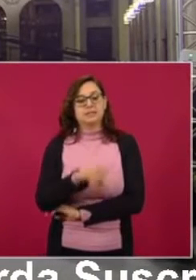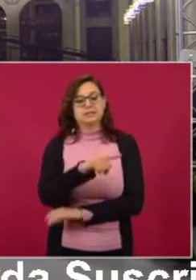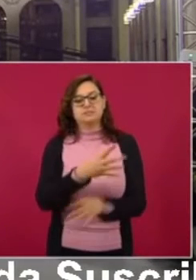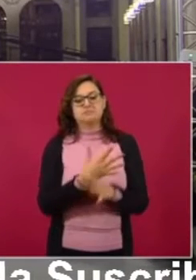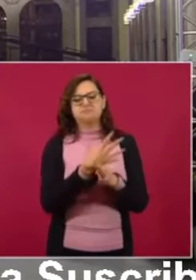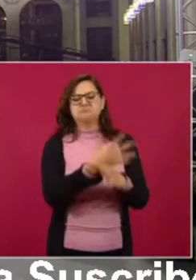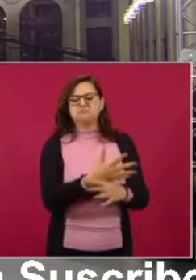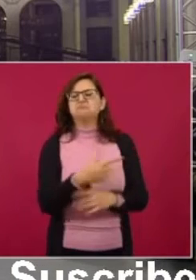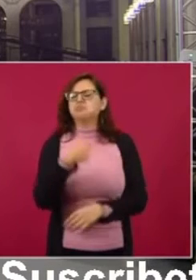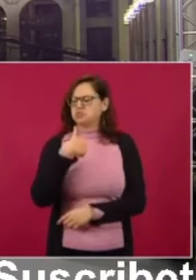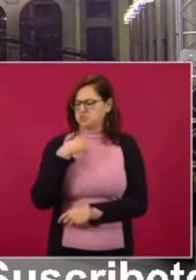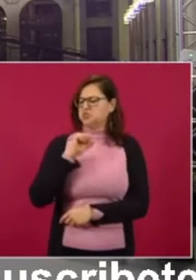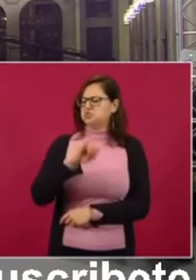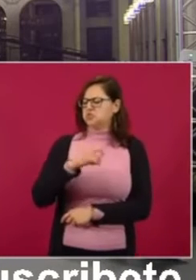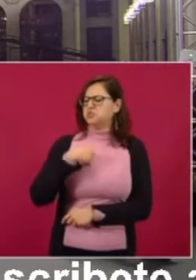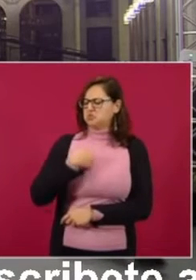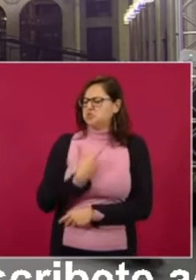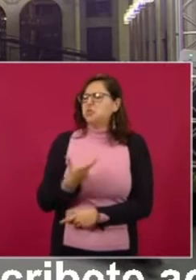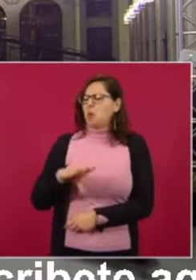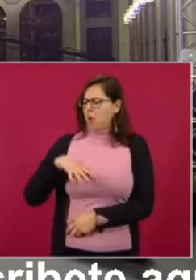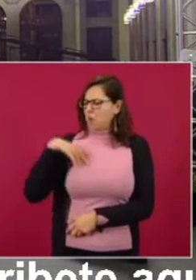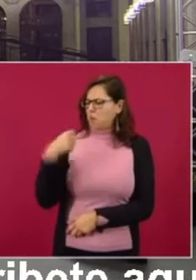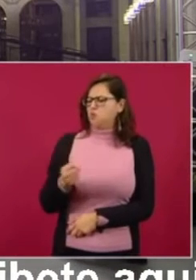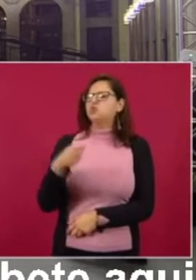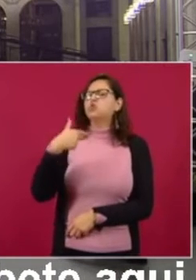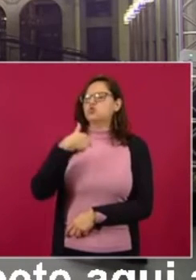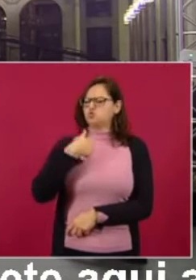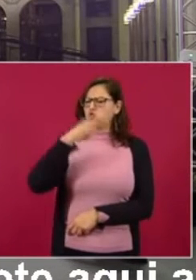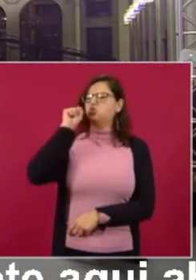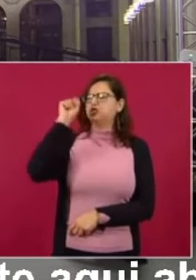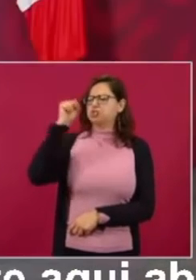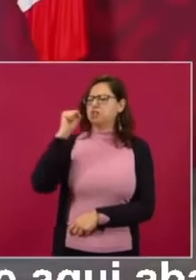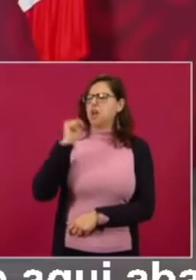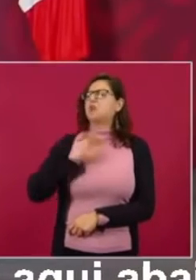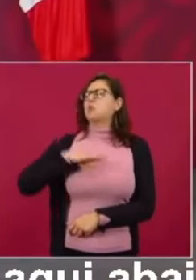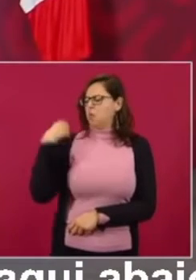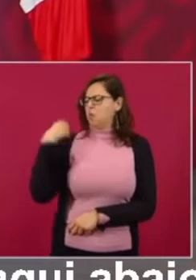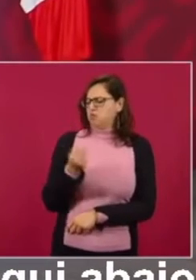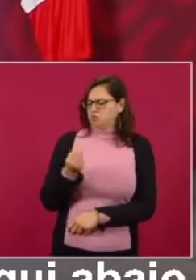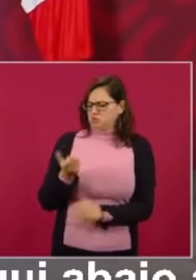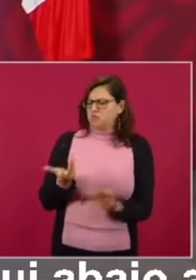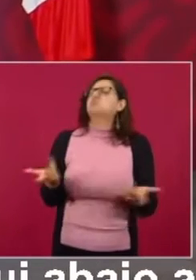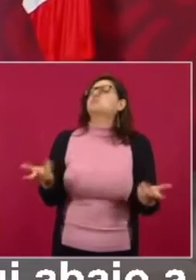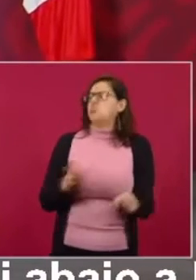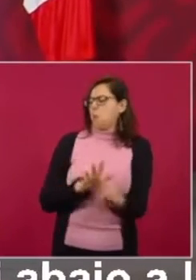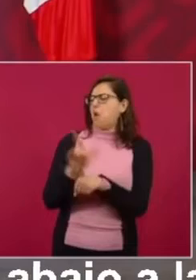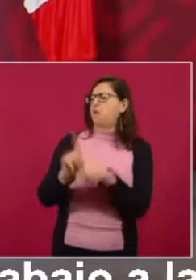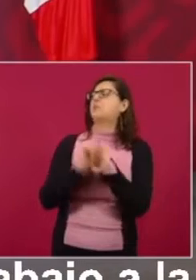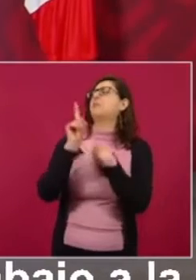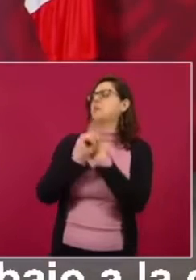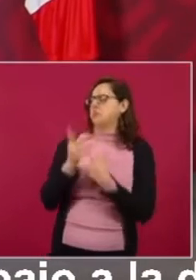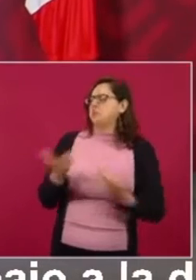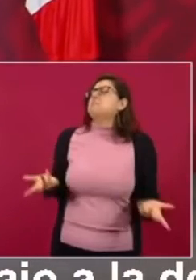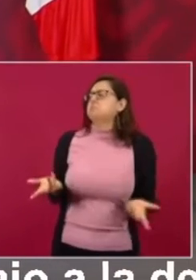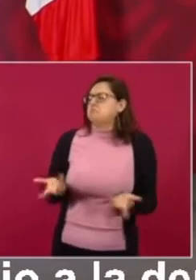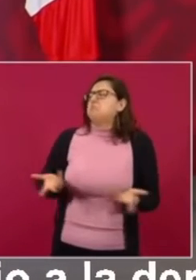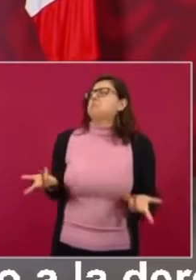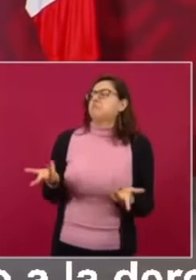nos andaban pues por las ramas en cambio